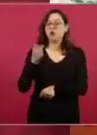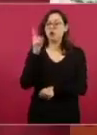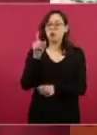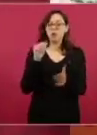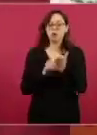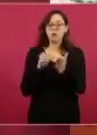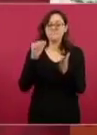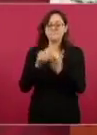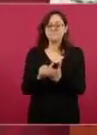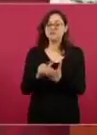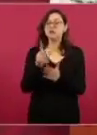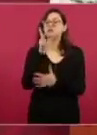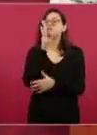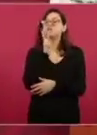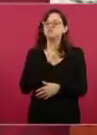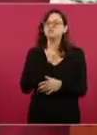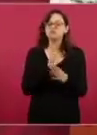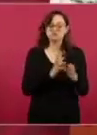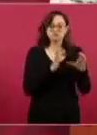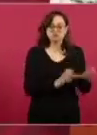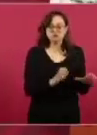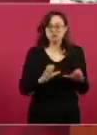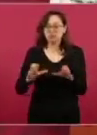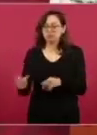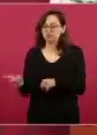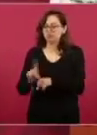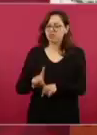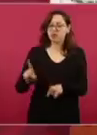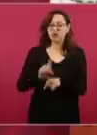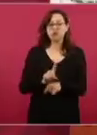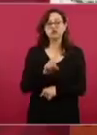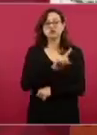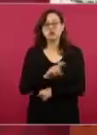a 110, 113 dólares por barril,